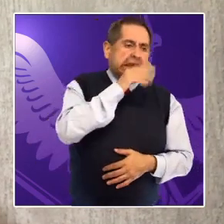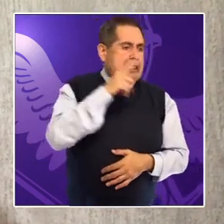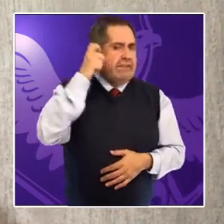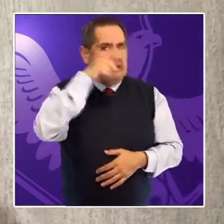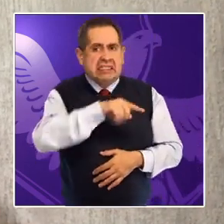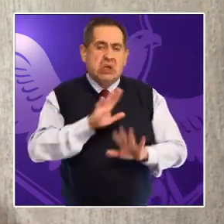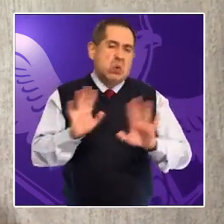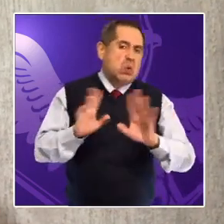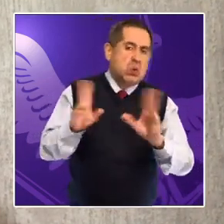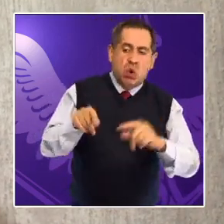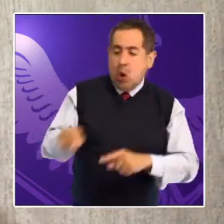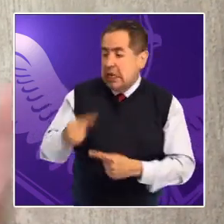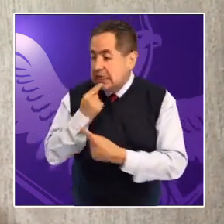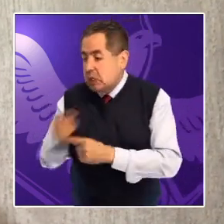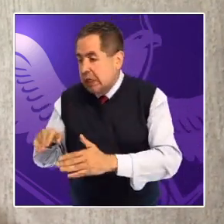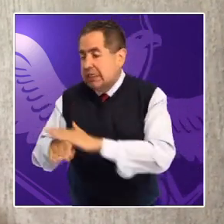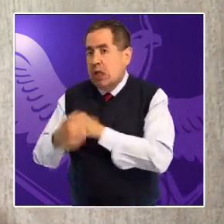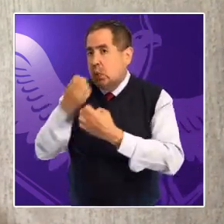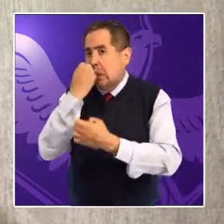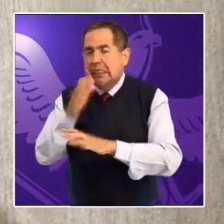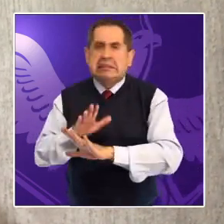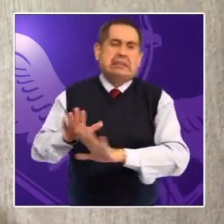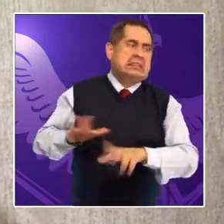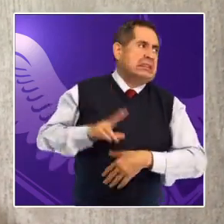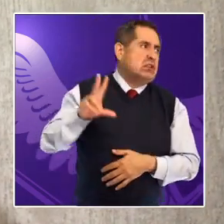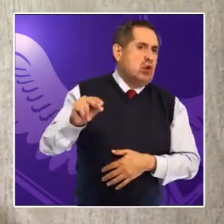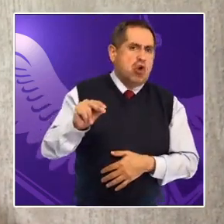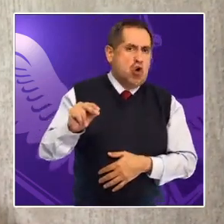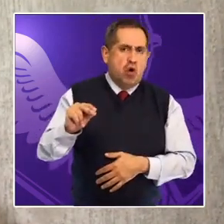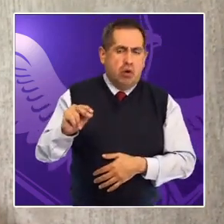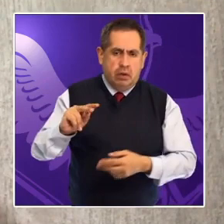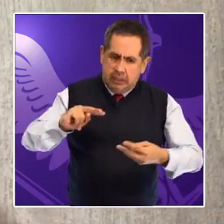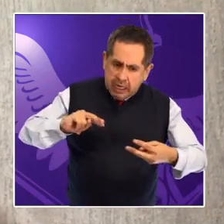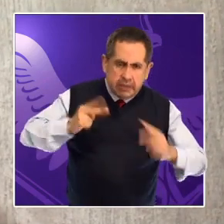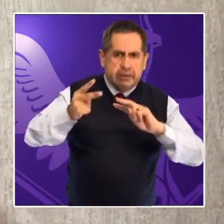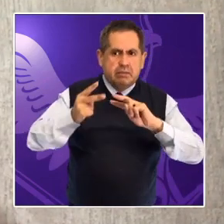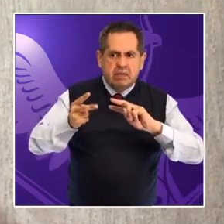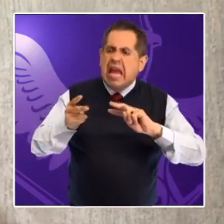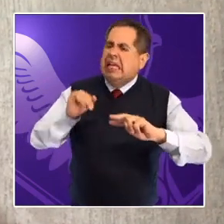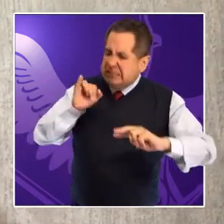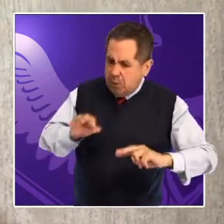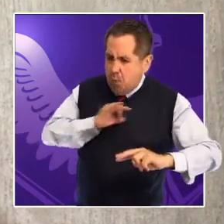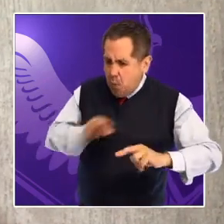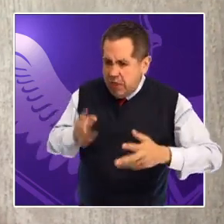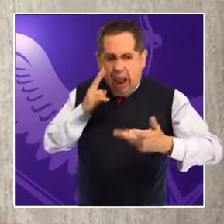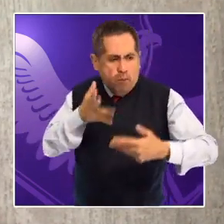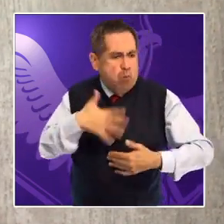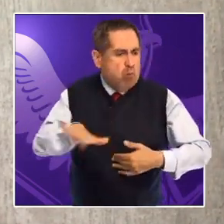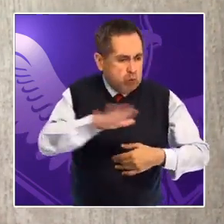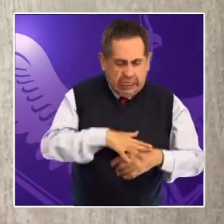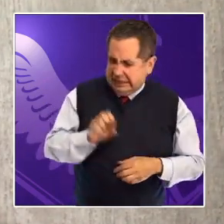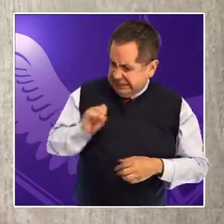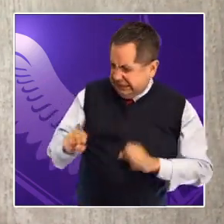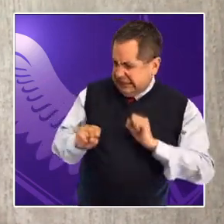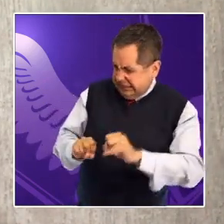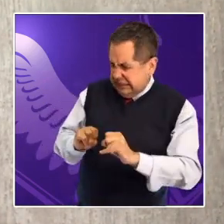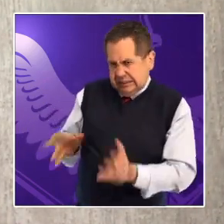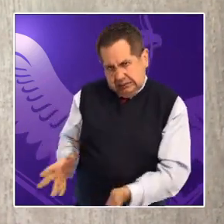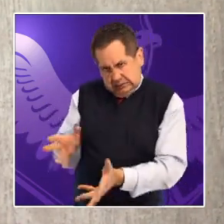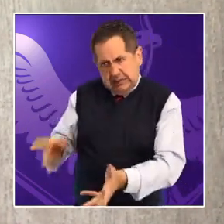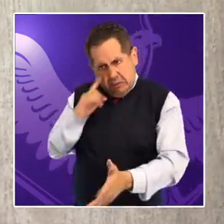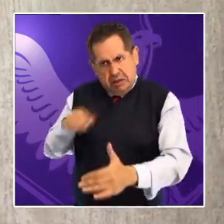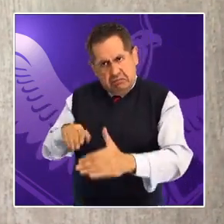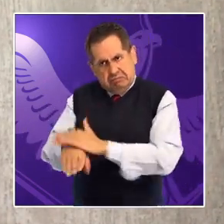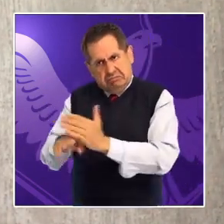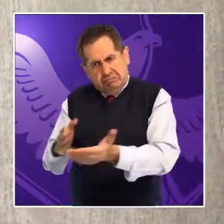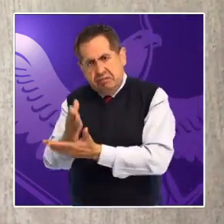que un niño acceda a la educación, ¿cómo sí hacemos que pase esto? ¿Cómo sí hacemos que esta persona